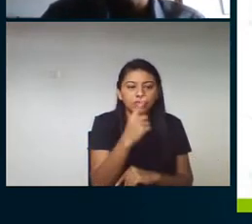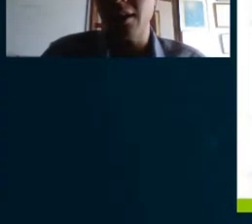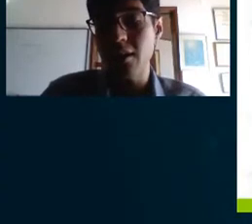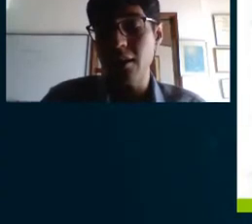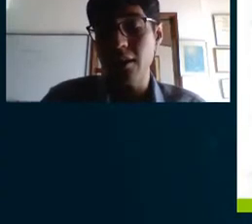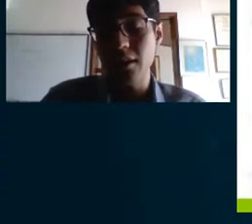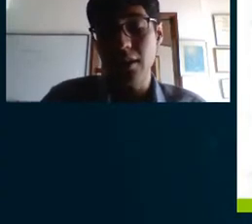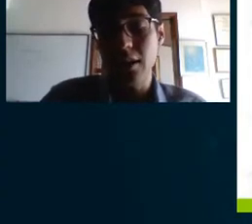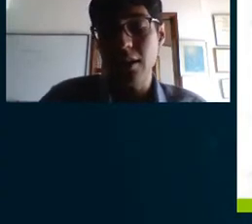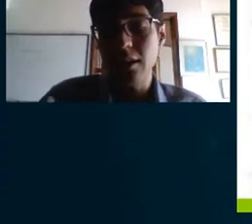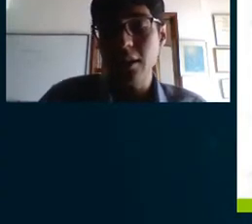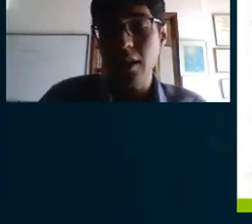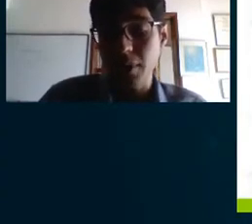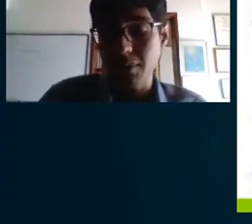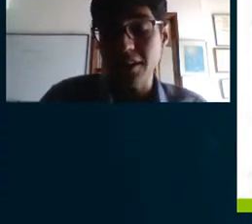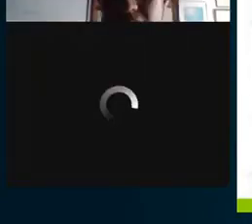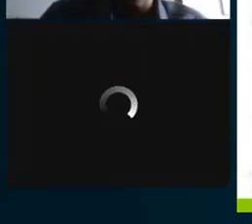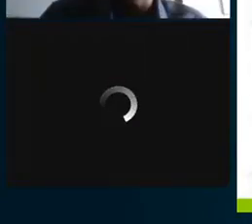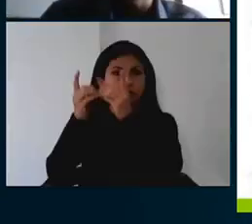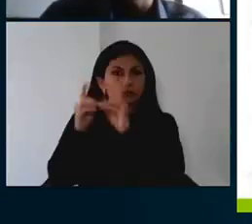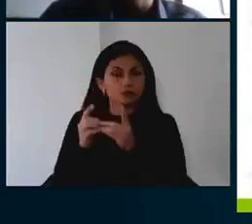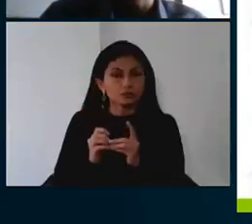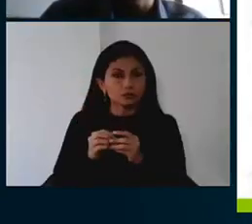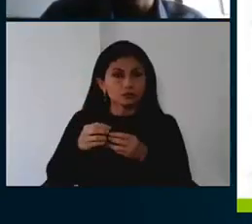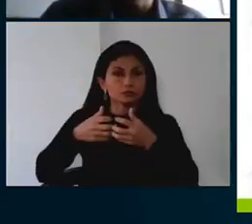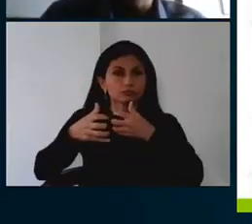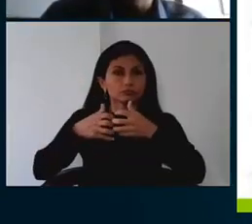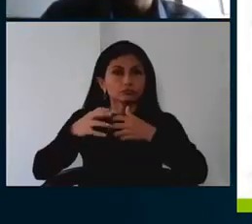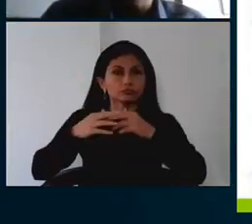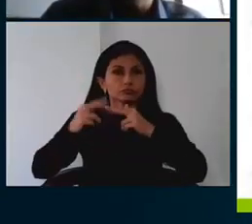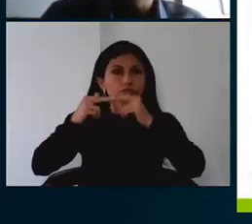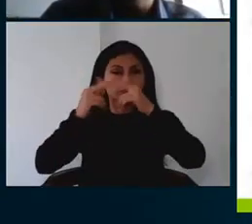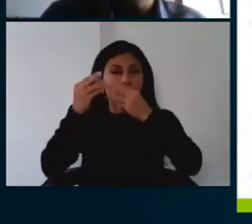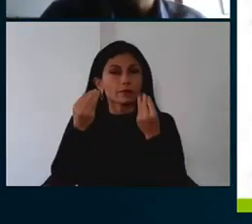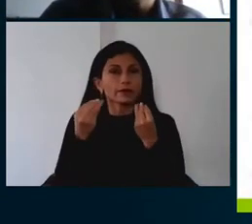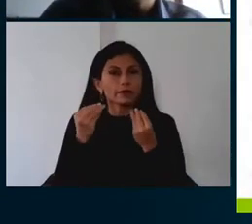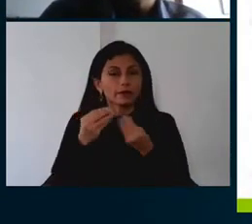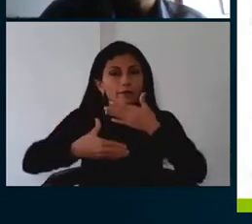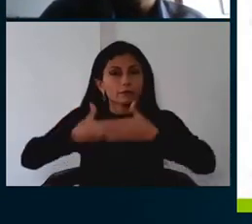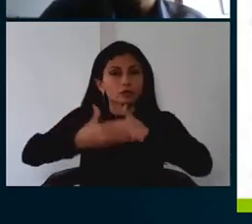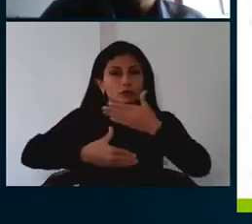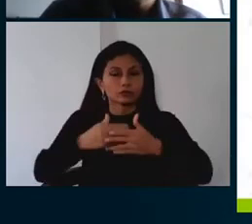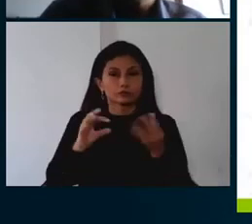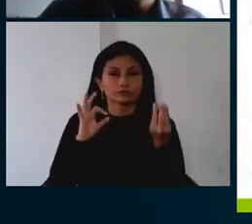estructural que permita hacer más eficiente el proceso.